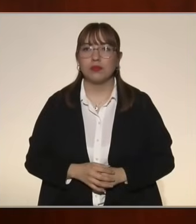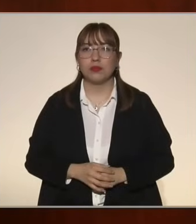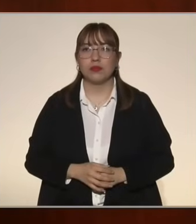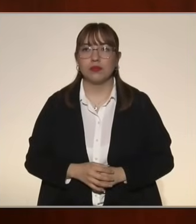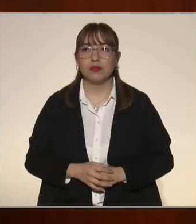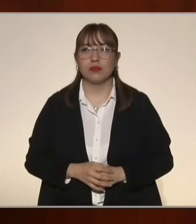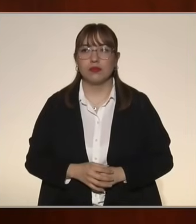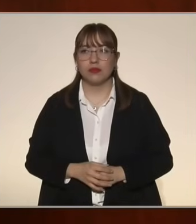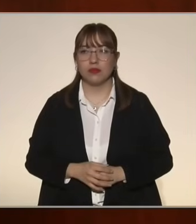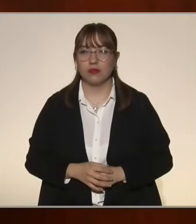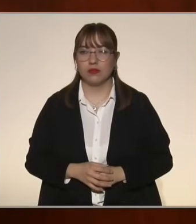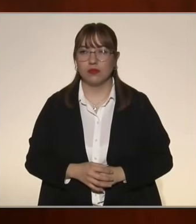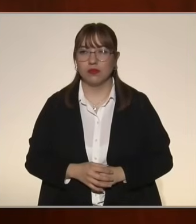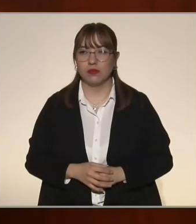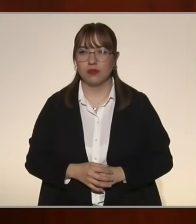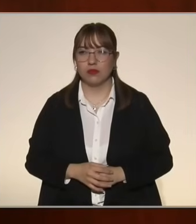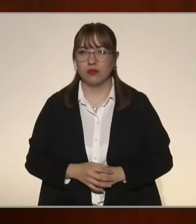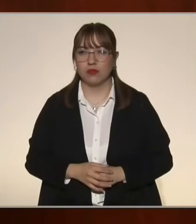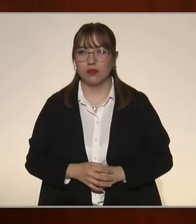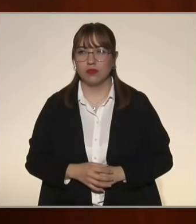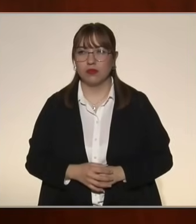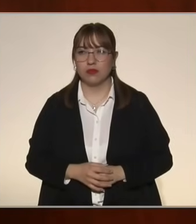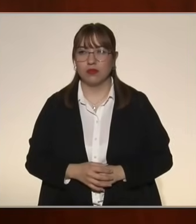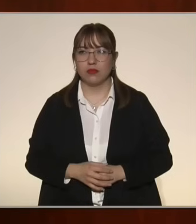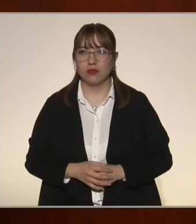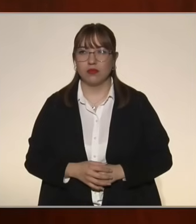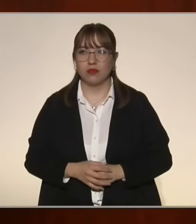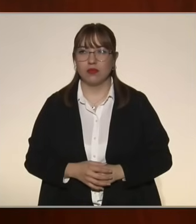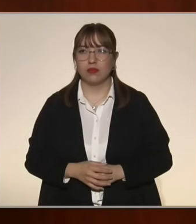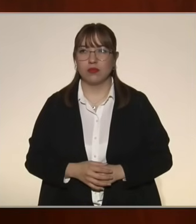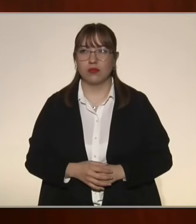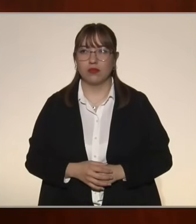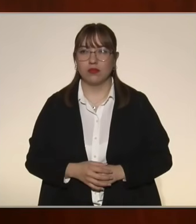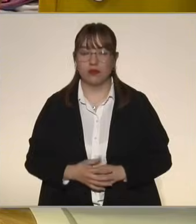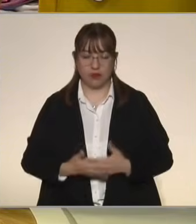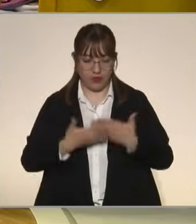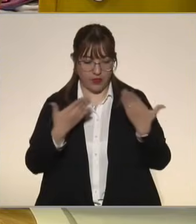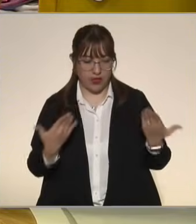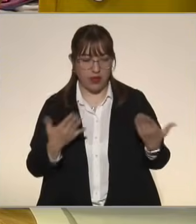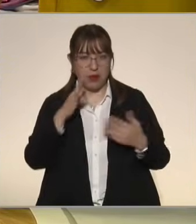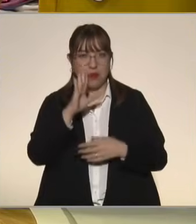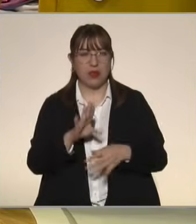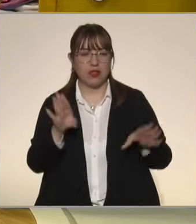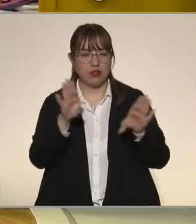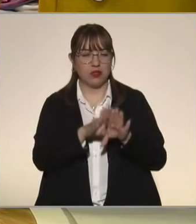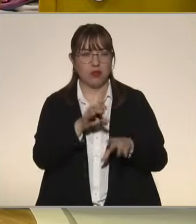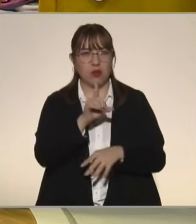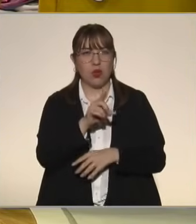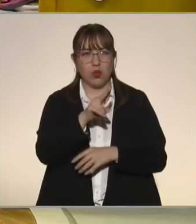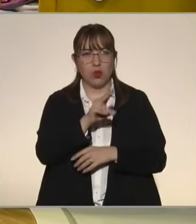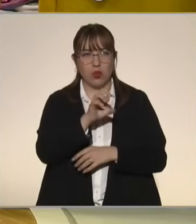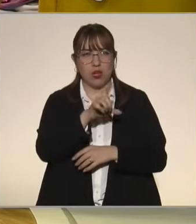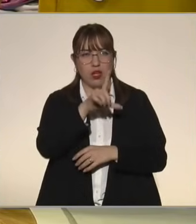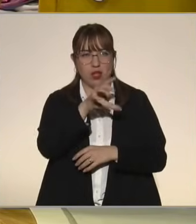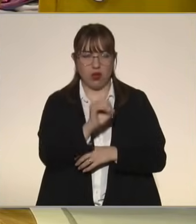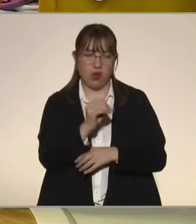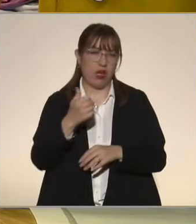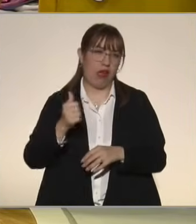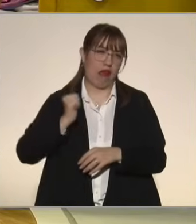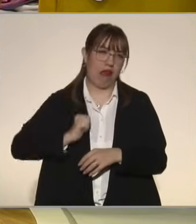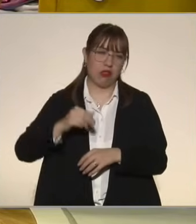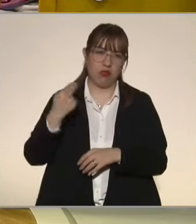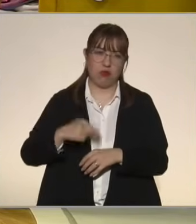donde se recapitula o se retoma un duelo persistente no resuelto, Exacto. ¿no? Lo que antes le llamaban duelo patológico,